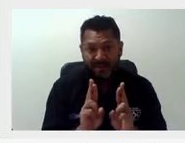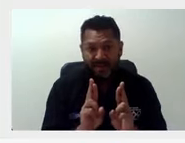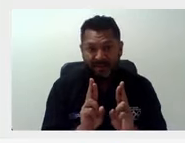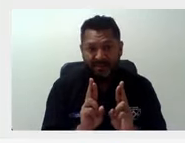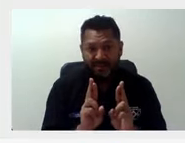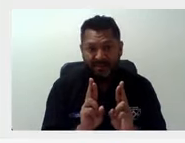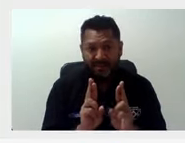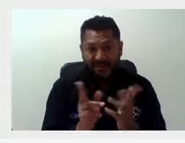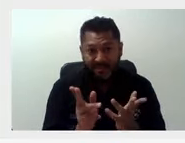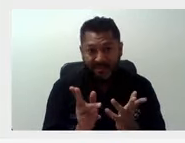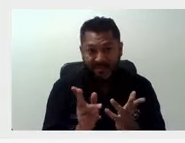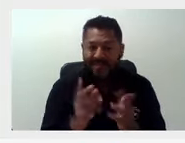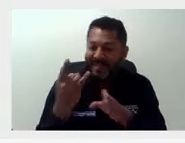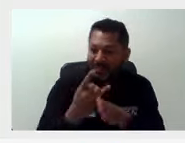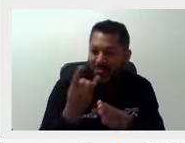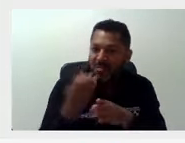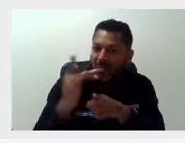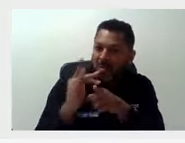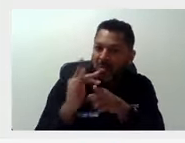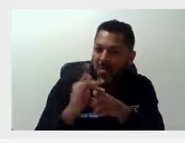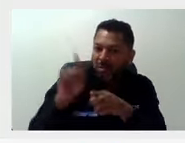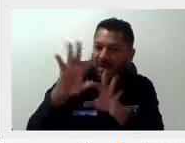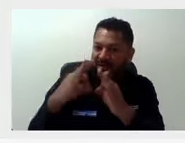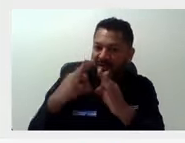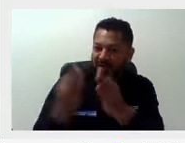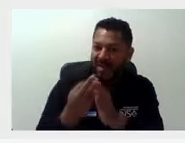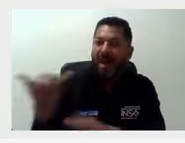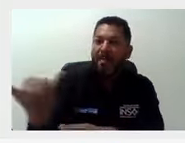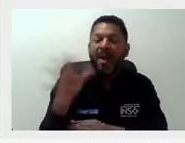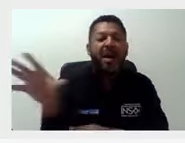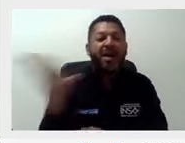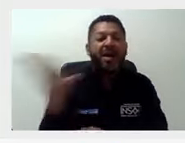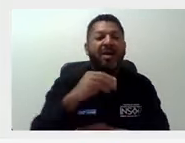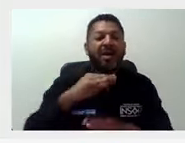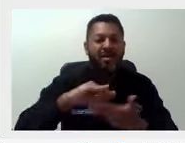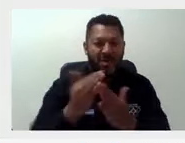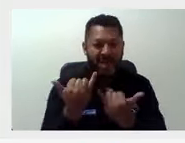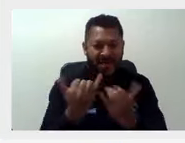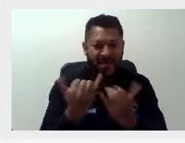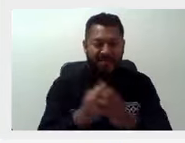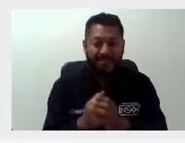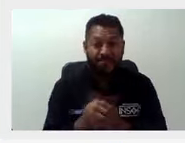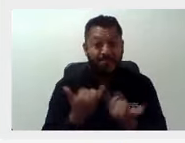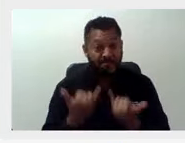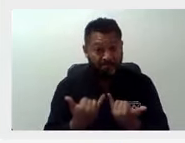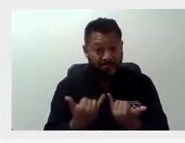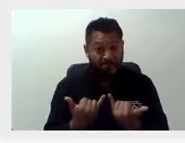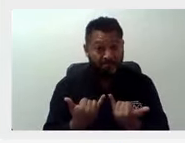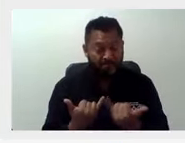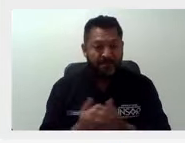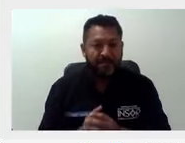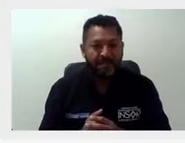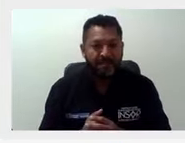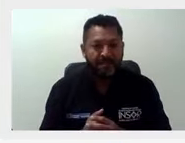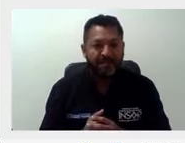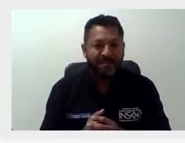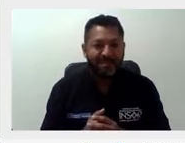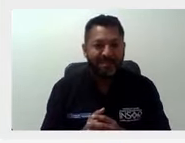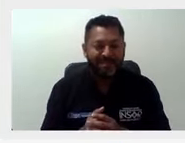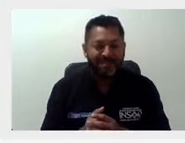que sean de utilidad para ustedes, sus familias y las demás comunidades que nos acompañan. Hoy precisamente contamos con dos organizaciones